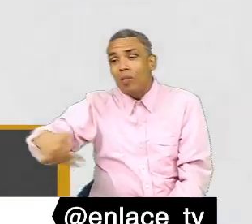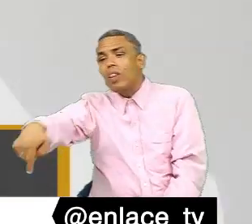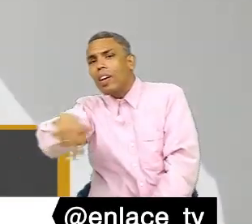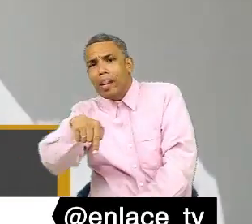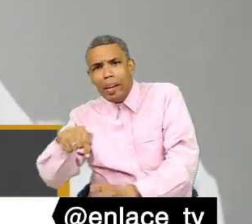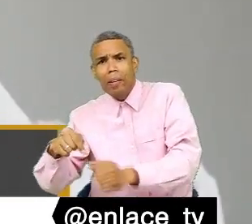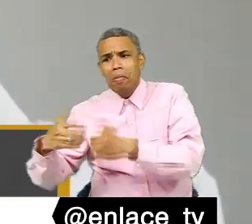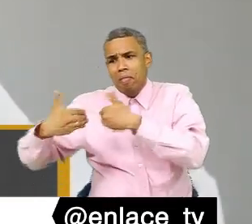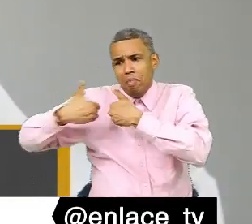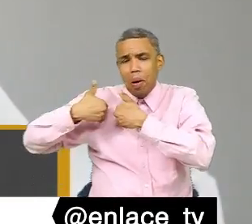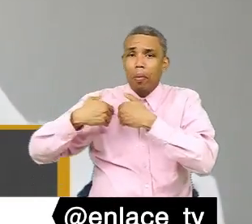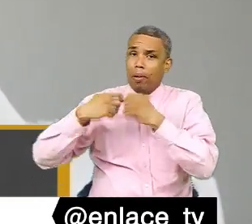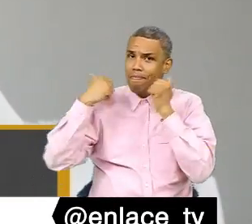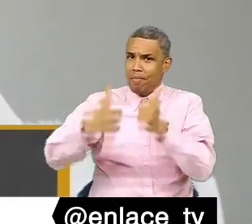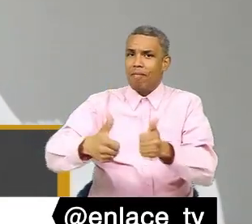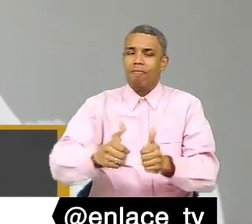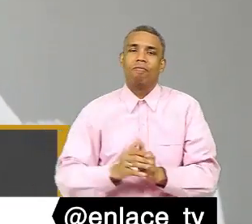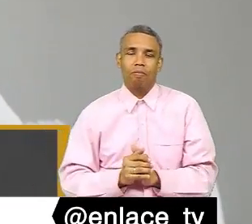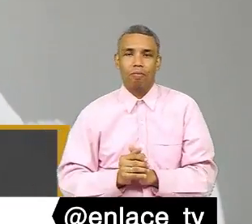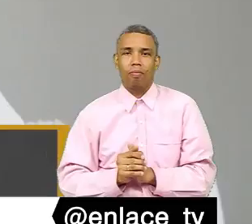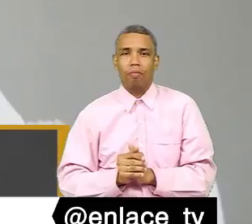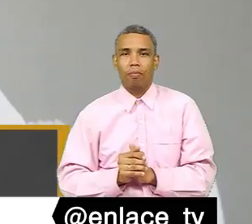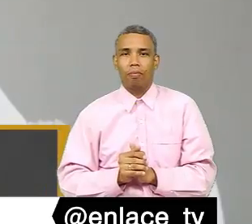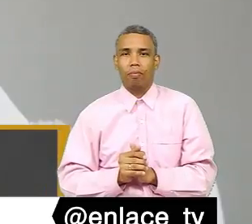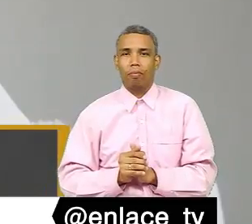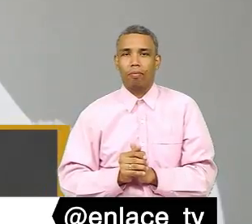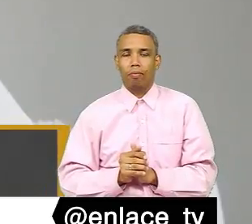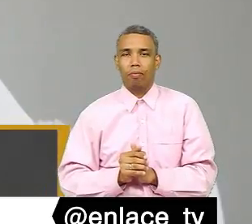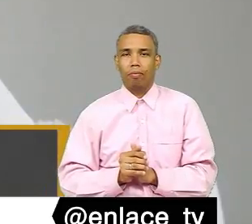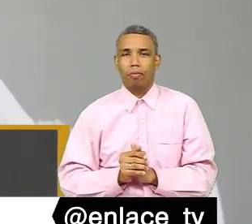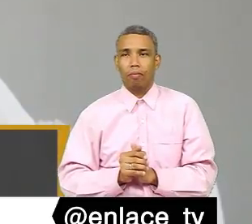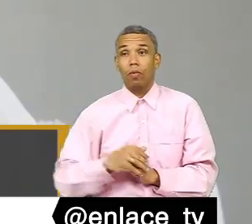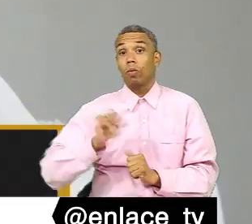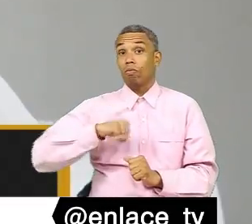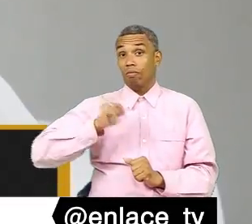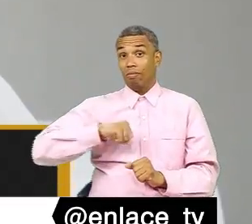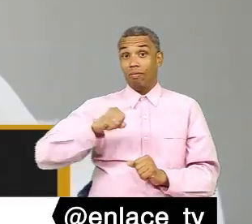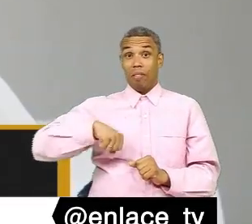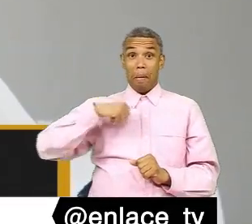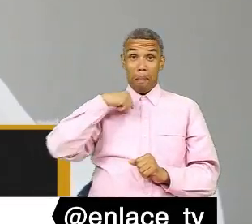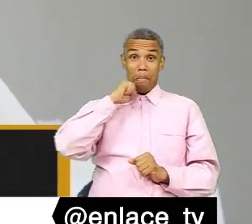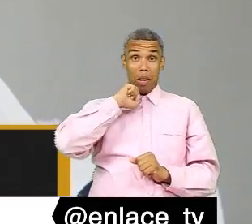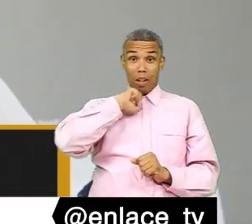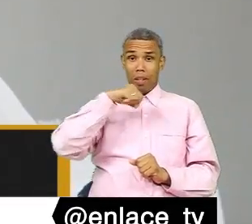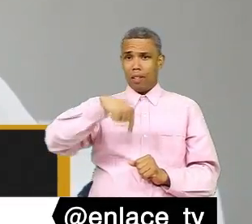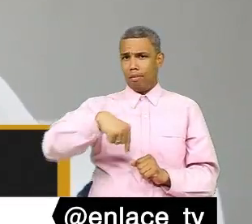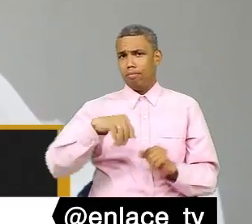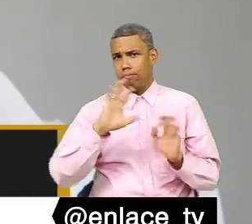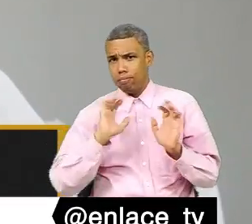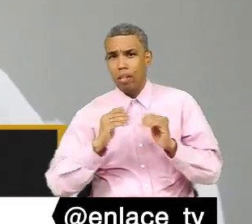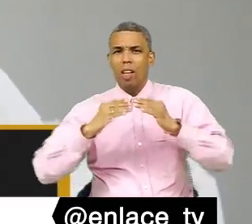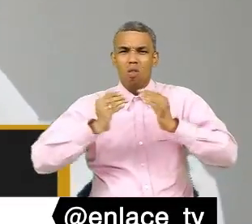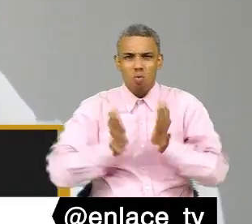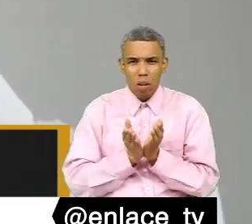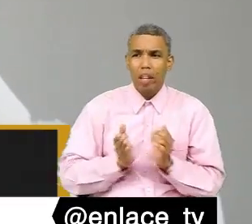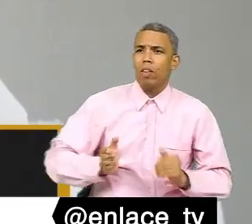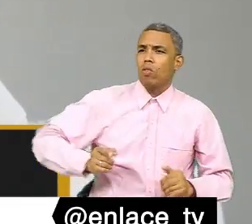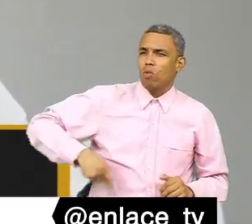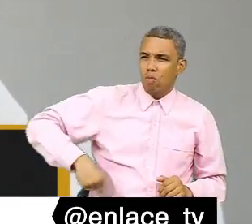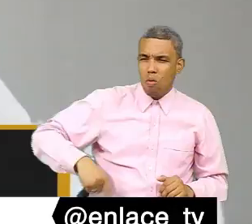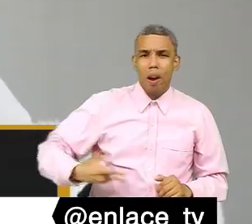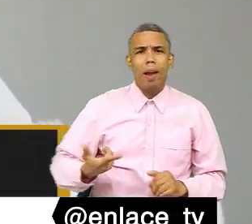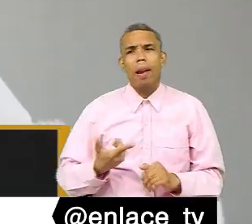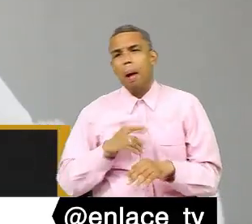los niños. Va a jugar un papel importante en la ciudad y en los colegios y escuelas donde ellos